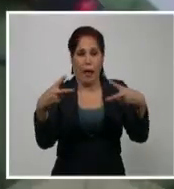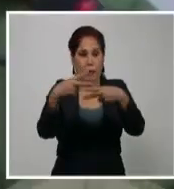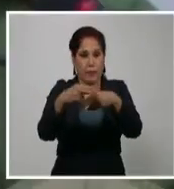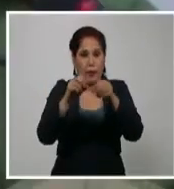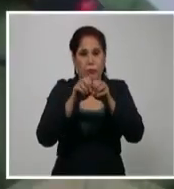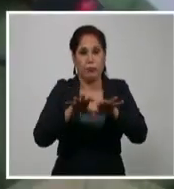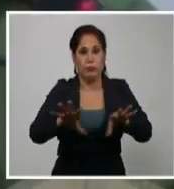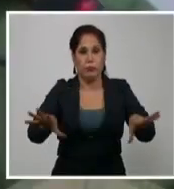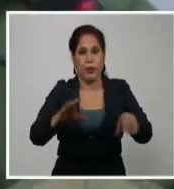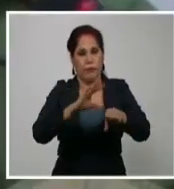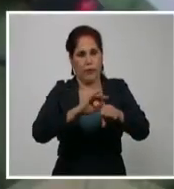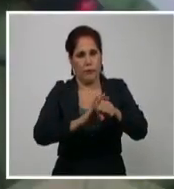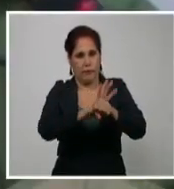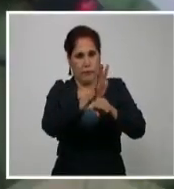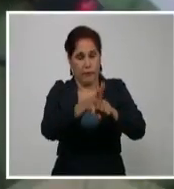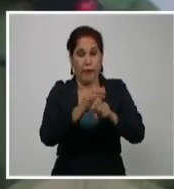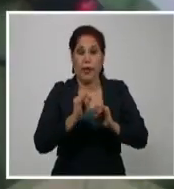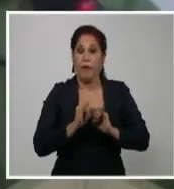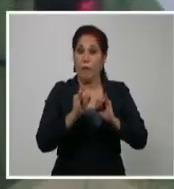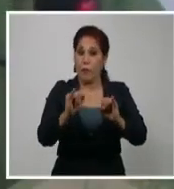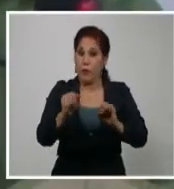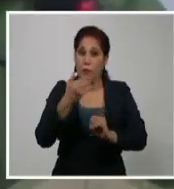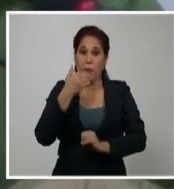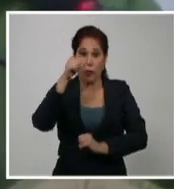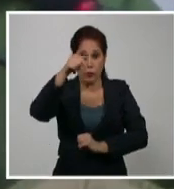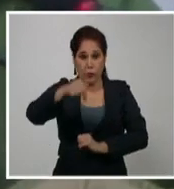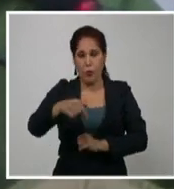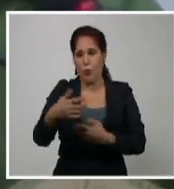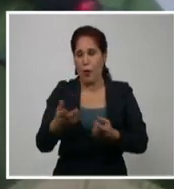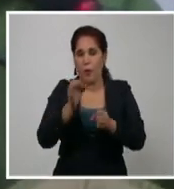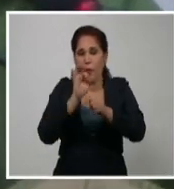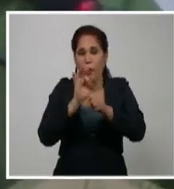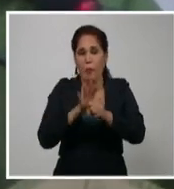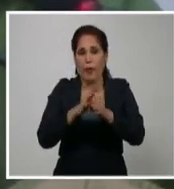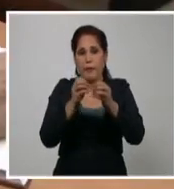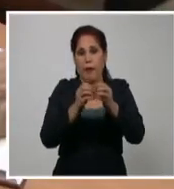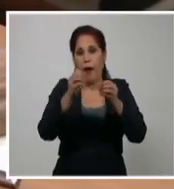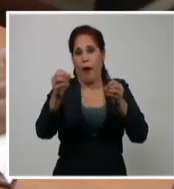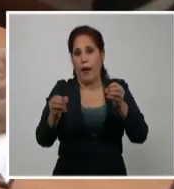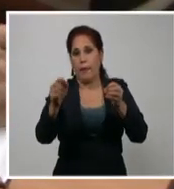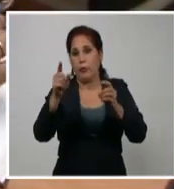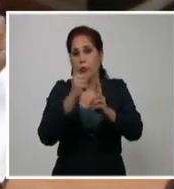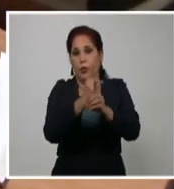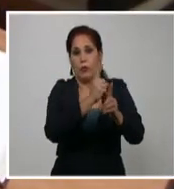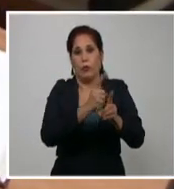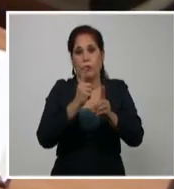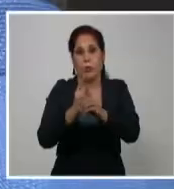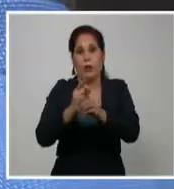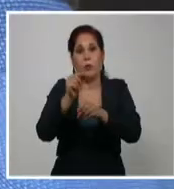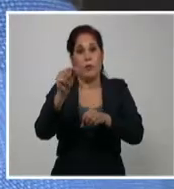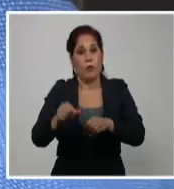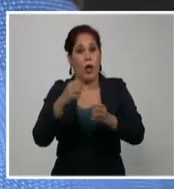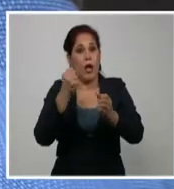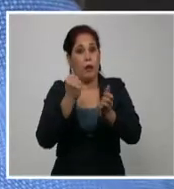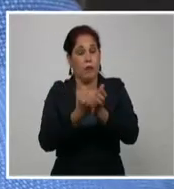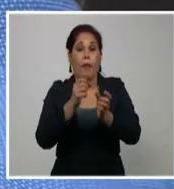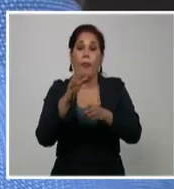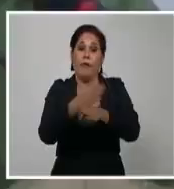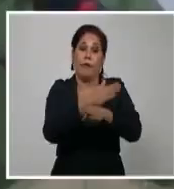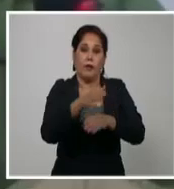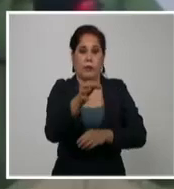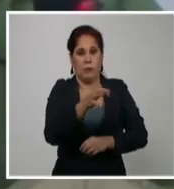propagación de la enfermedad. La noticia favorable del día fue el inicio del aislamiento de los contactos de casos confirmados en varios